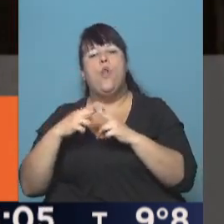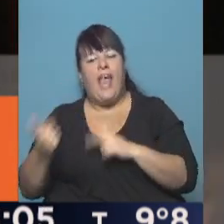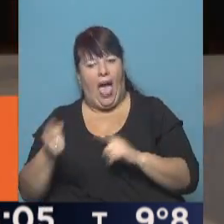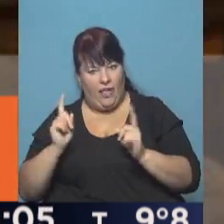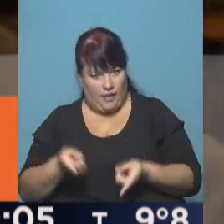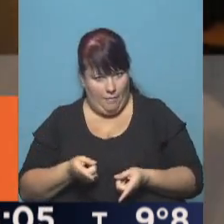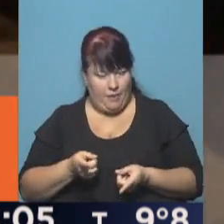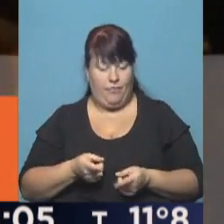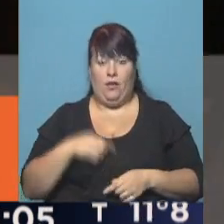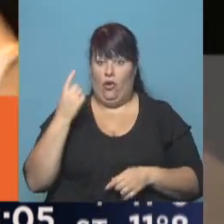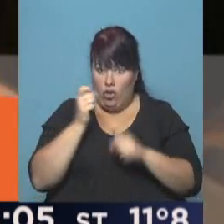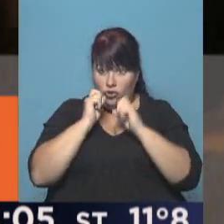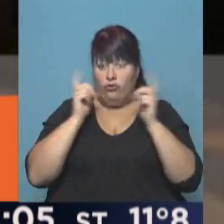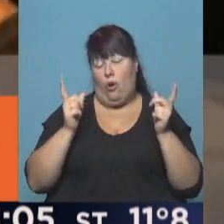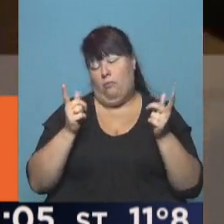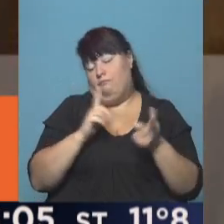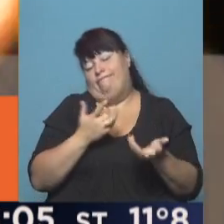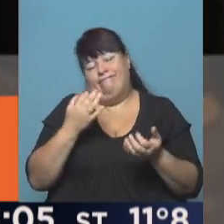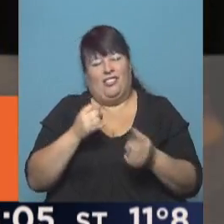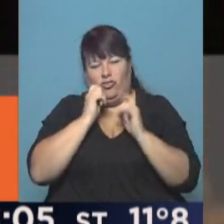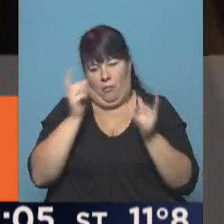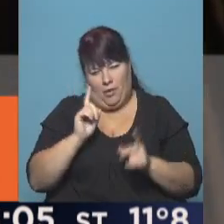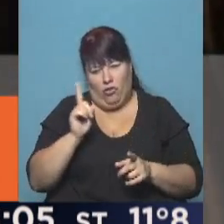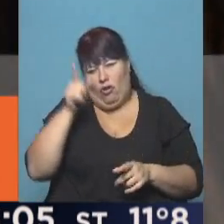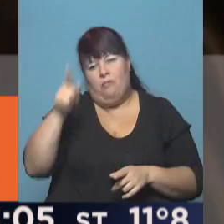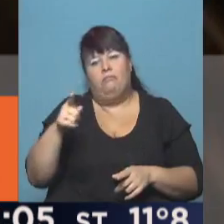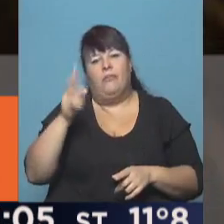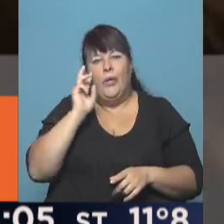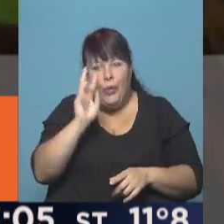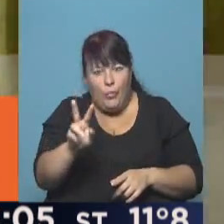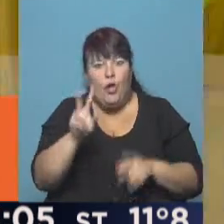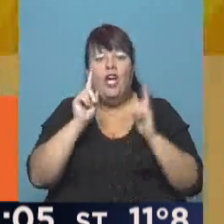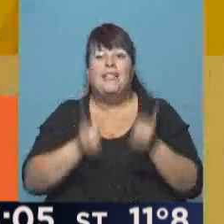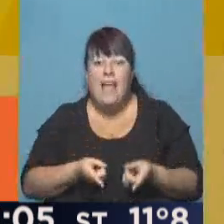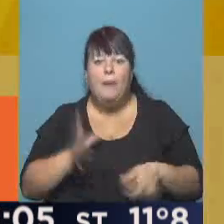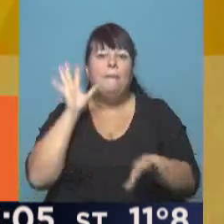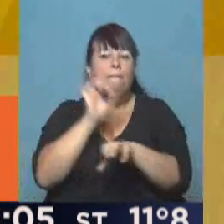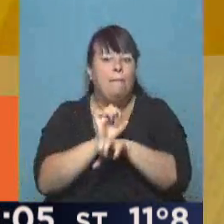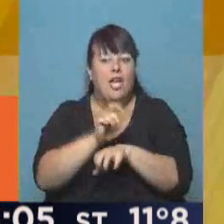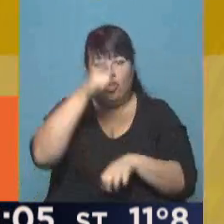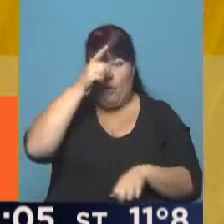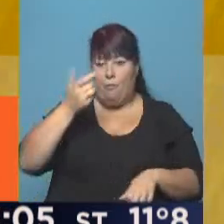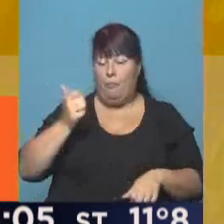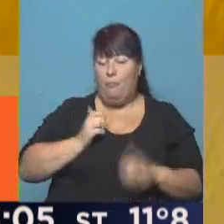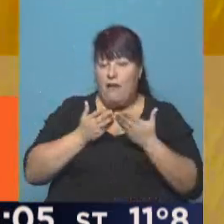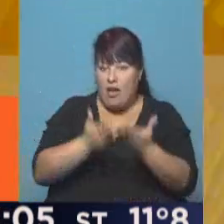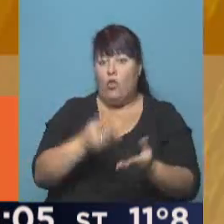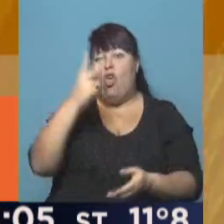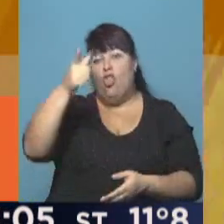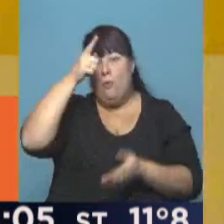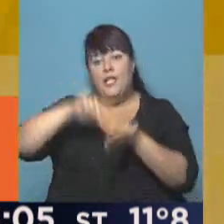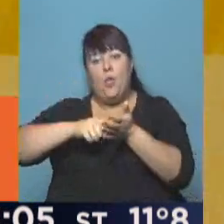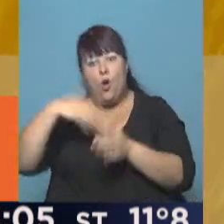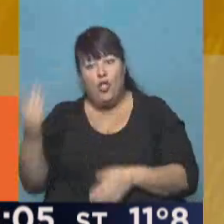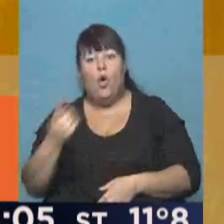Y para sorpresa, o para nada de la sorpresa, de aquellos que pudieron ver que también detuvieron a un prefecto, a dos efectivos de la